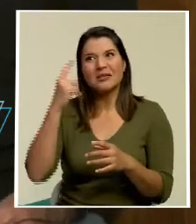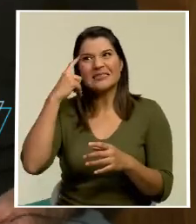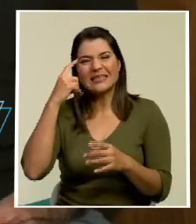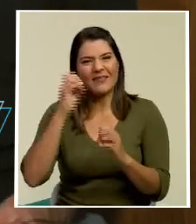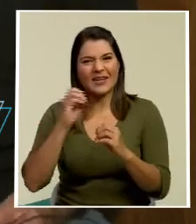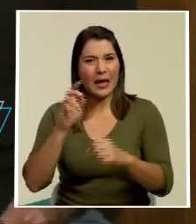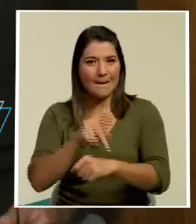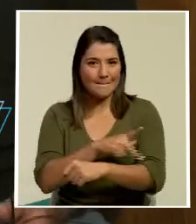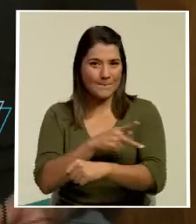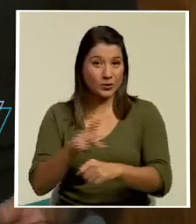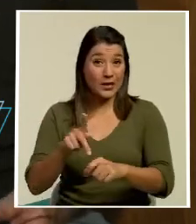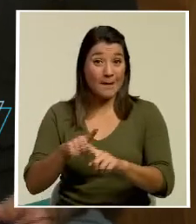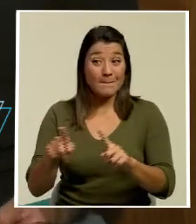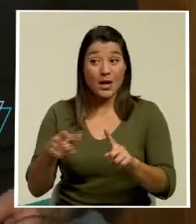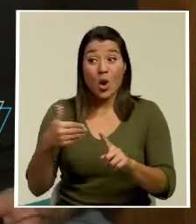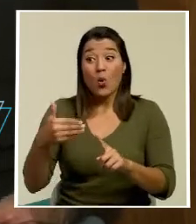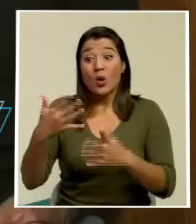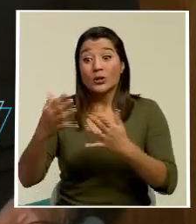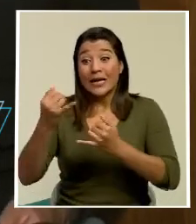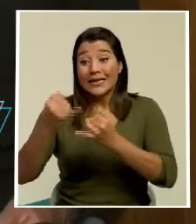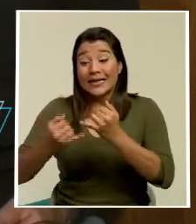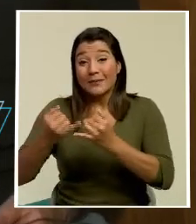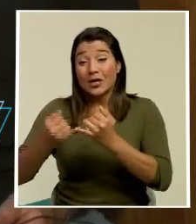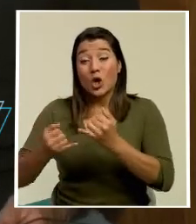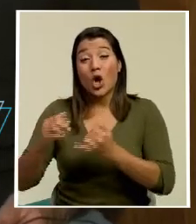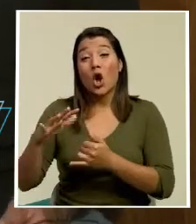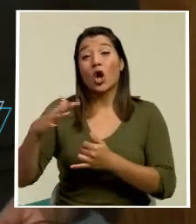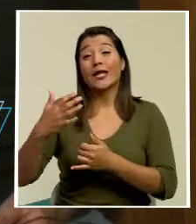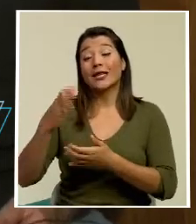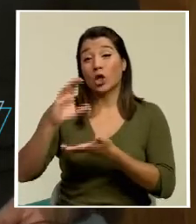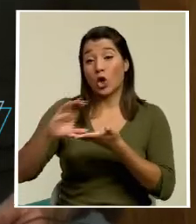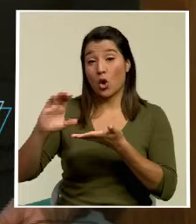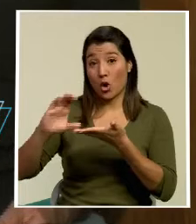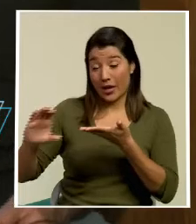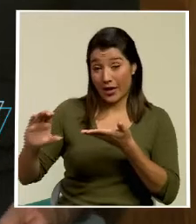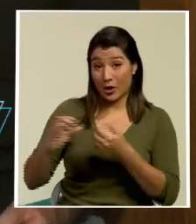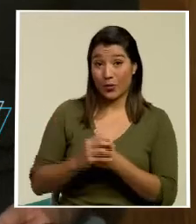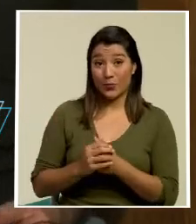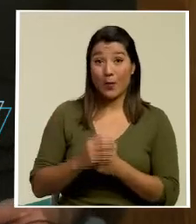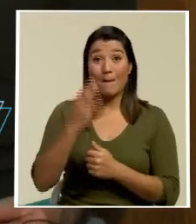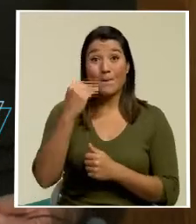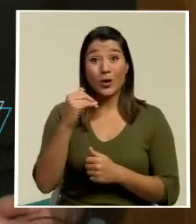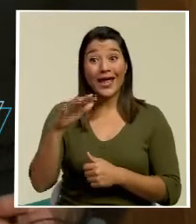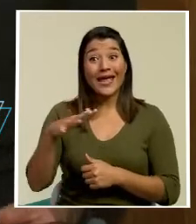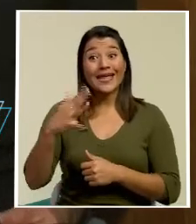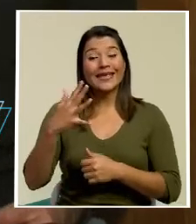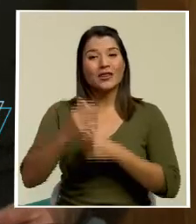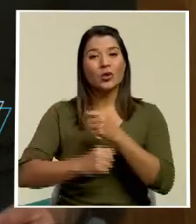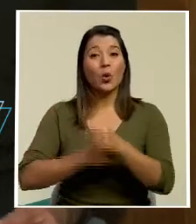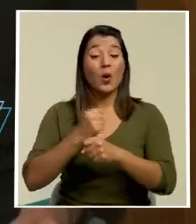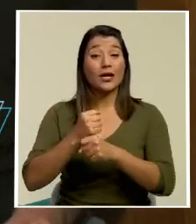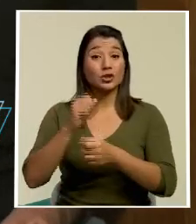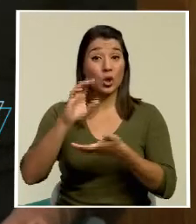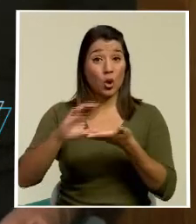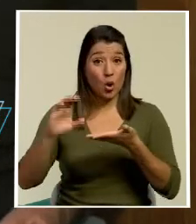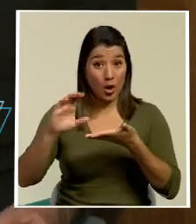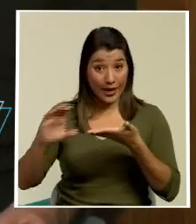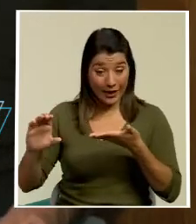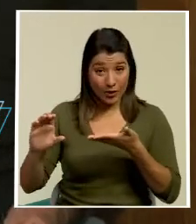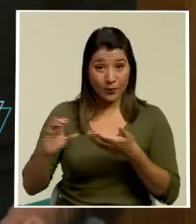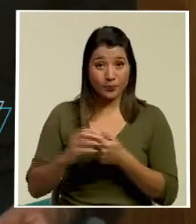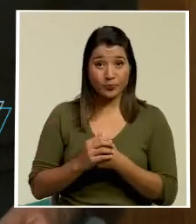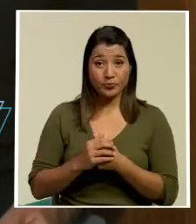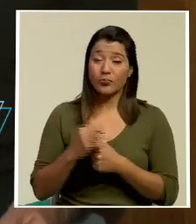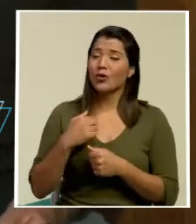a terminar el quinto año de colegio. En el quinto año de colegio, yo os cuento